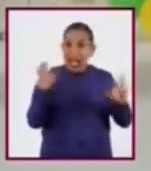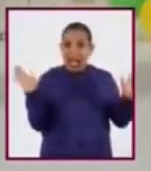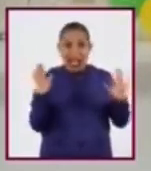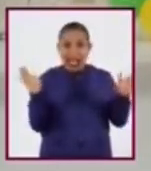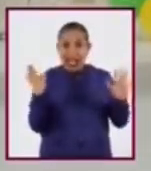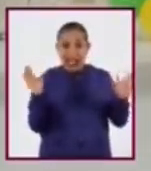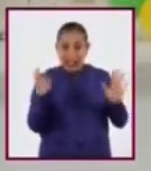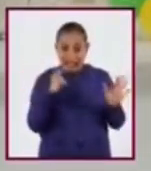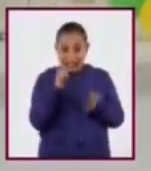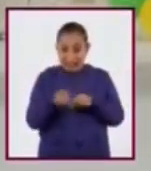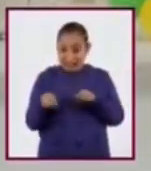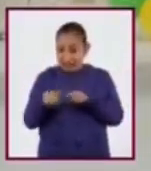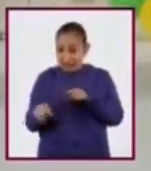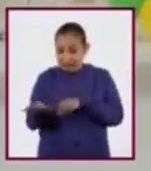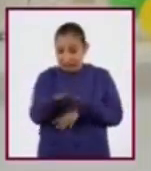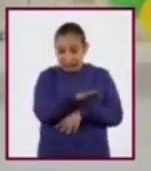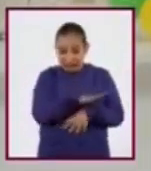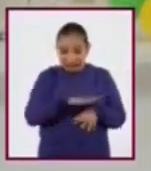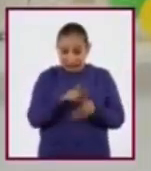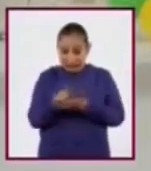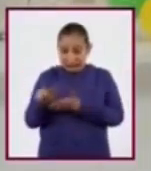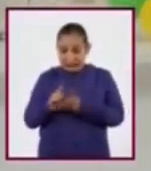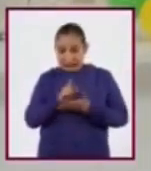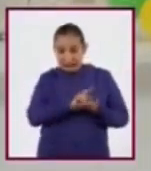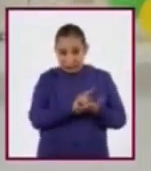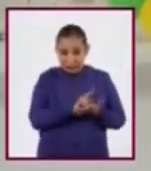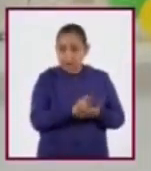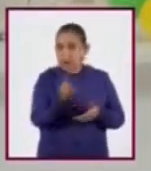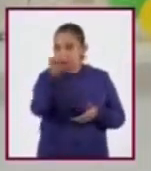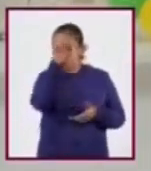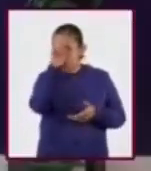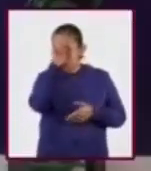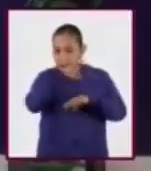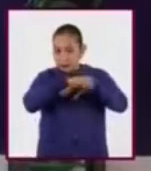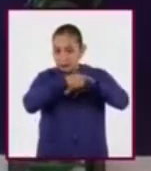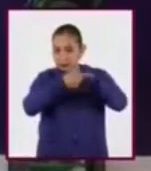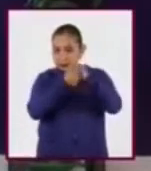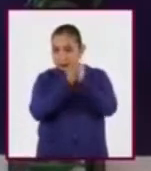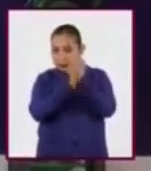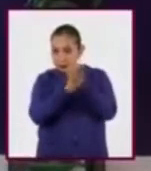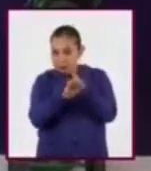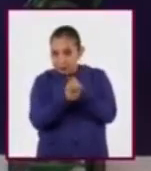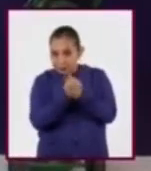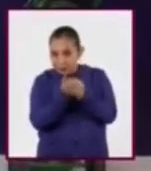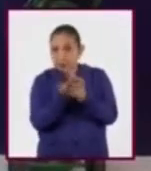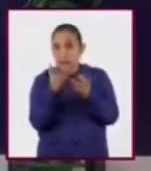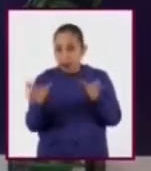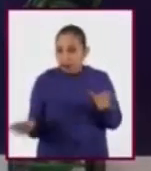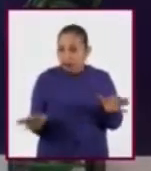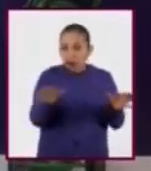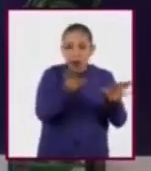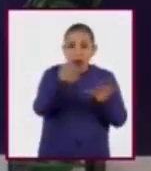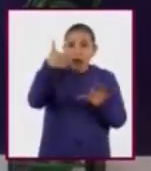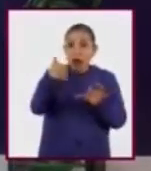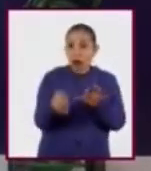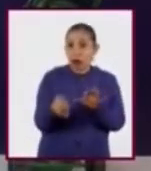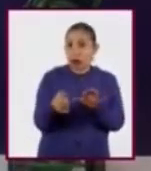los materiales que usaremos. Asimismo, se sugiere lavarse las manos antes de tomar el